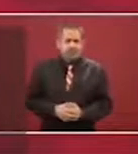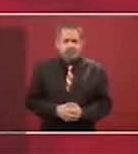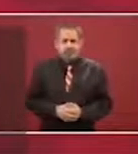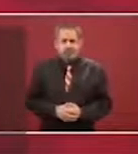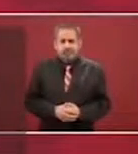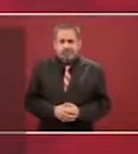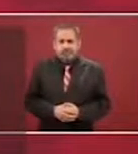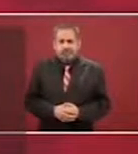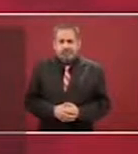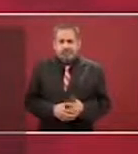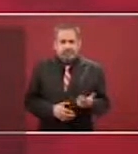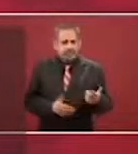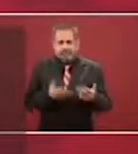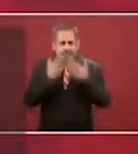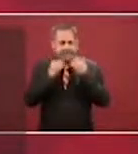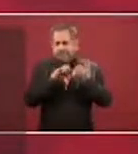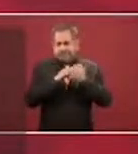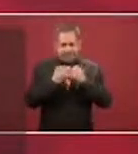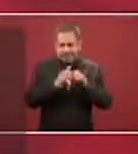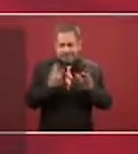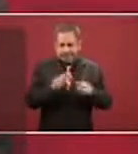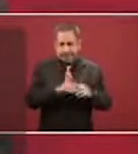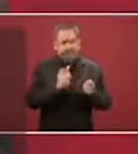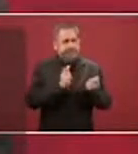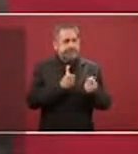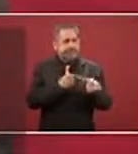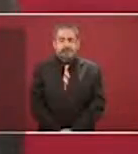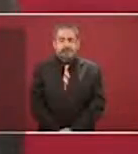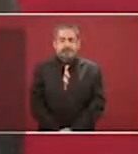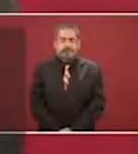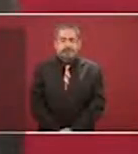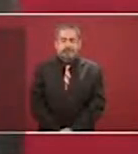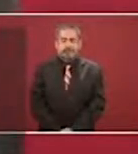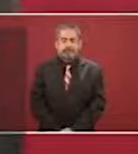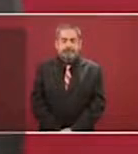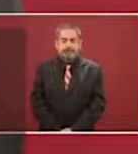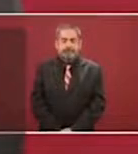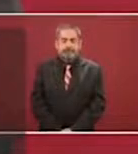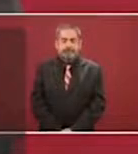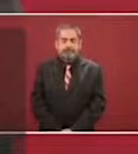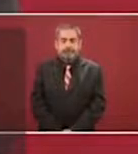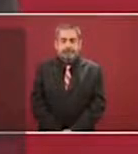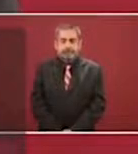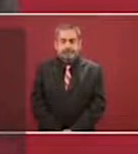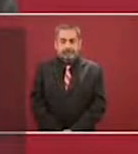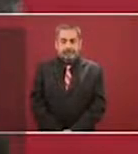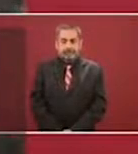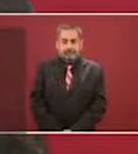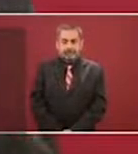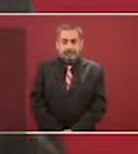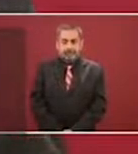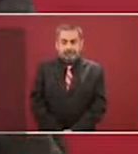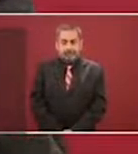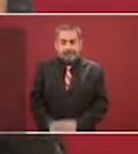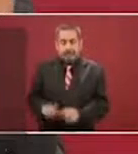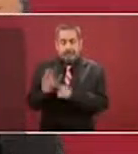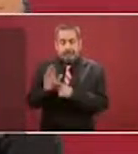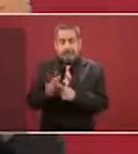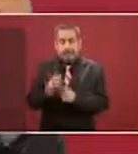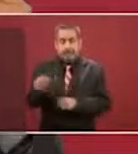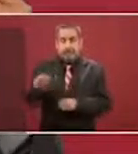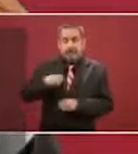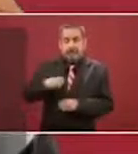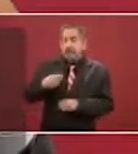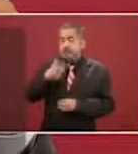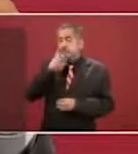Pero no hay ni siquiera enemigos, son adversarios. Y miren este. Este es, me lo dio un